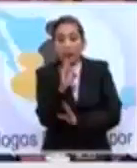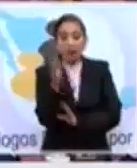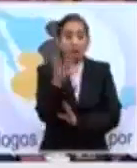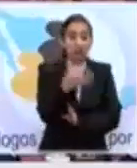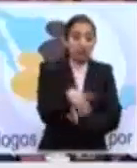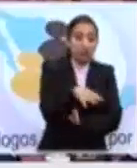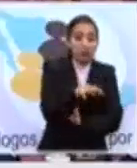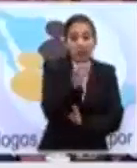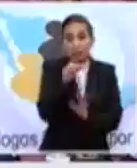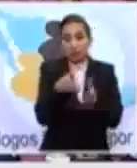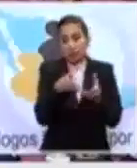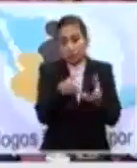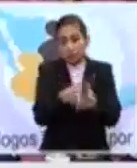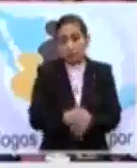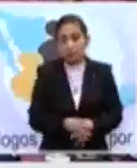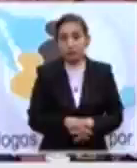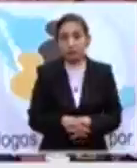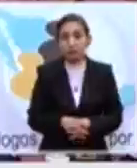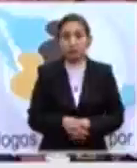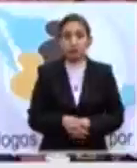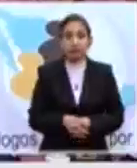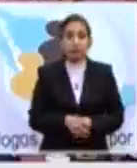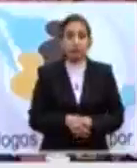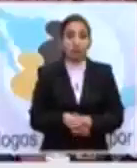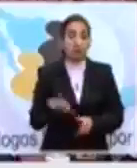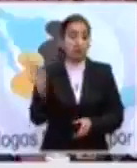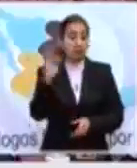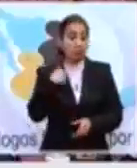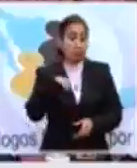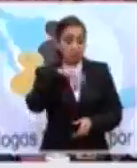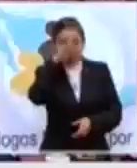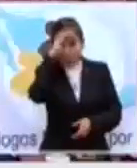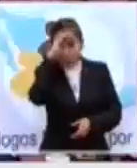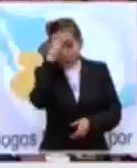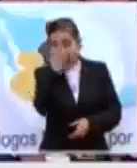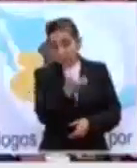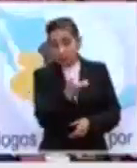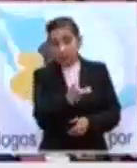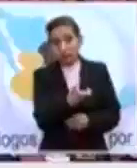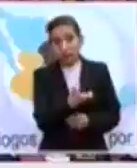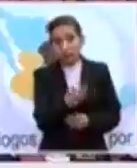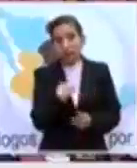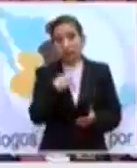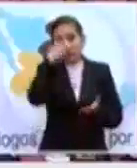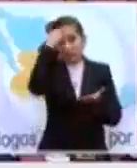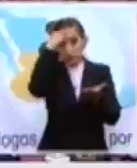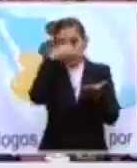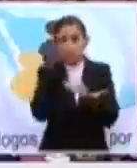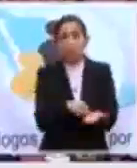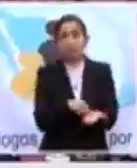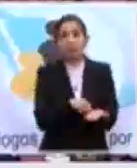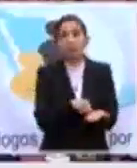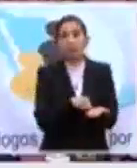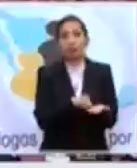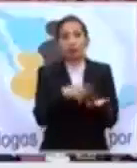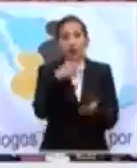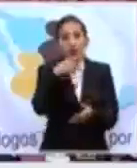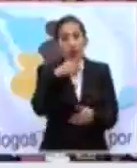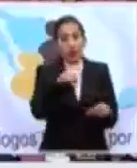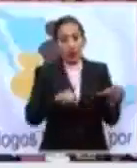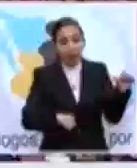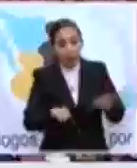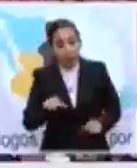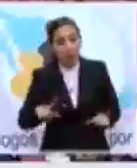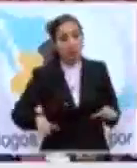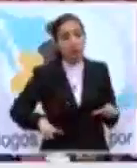buscar estas opciones. Si pensamos en ese sentido, creo que las acciones